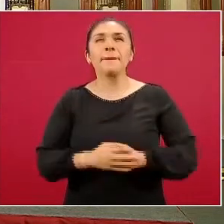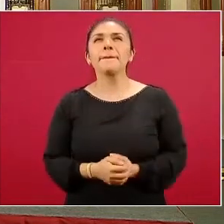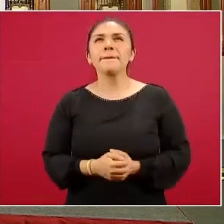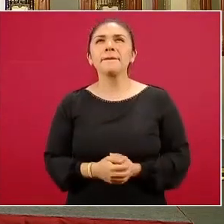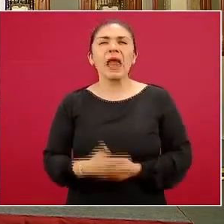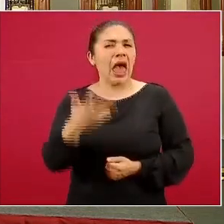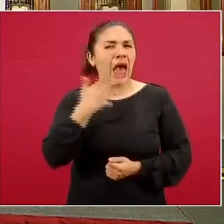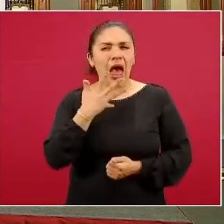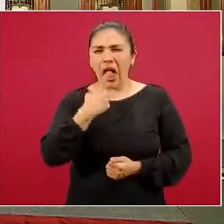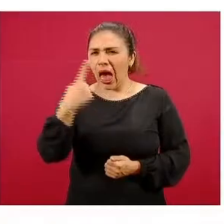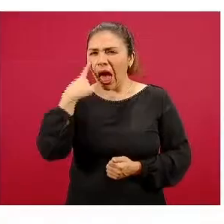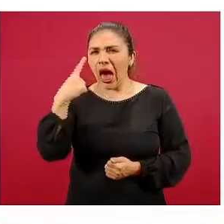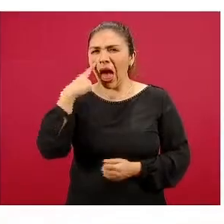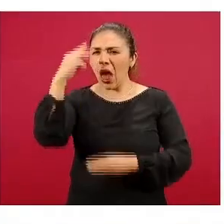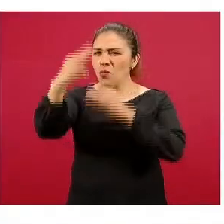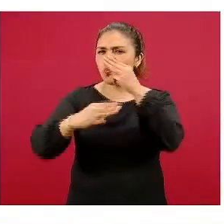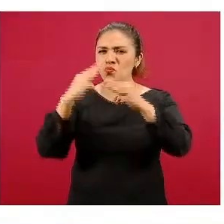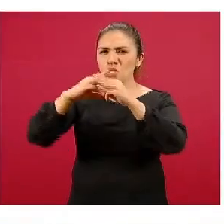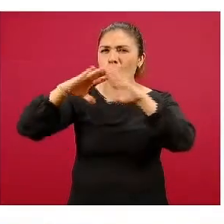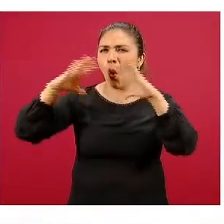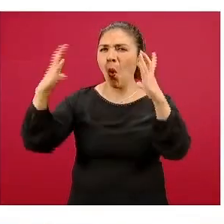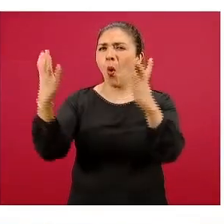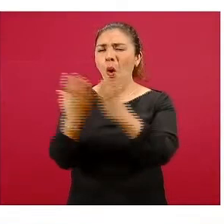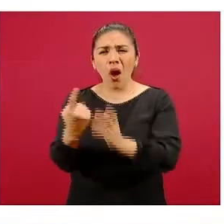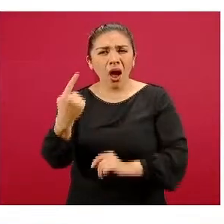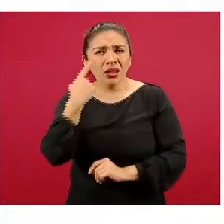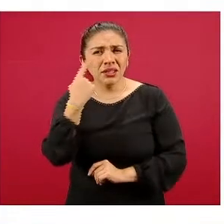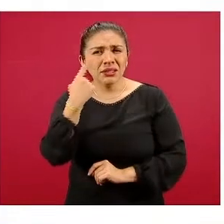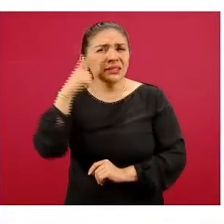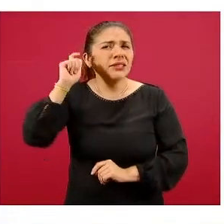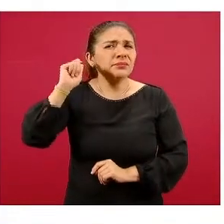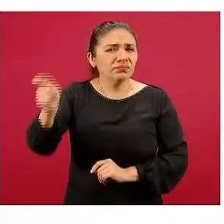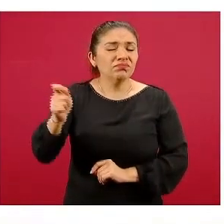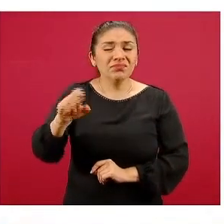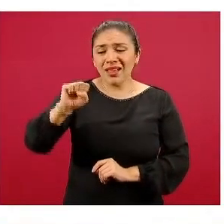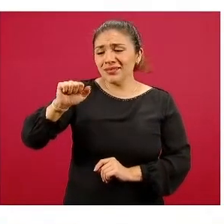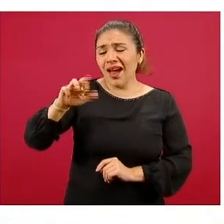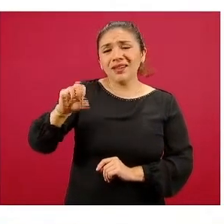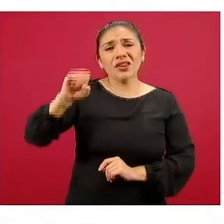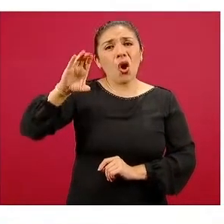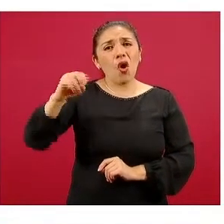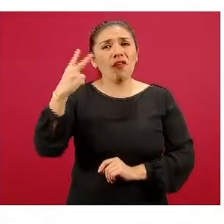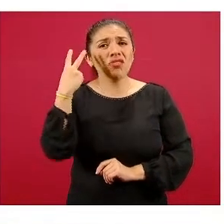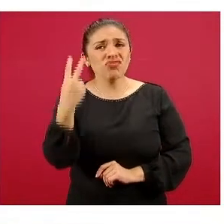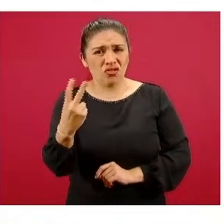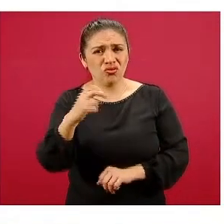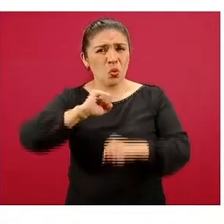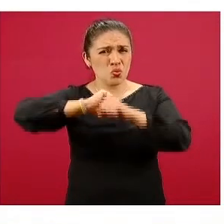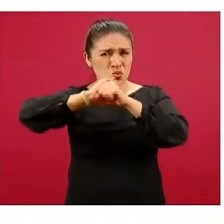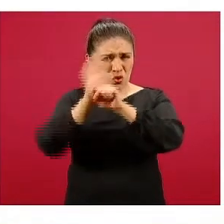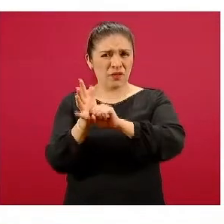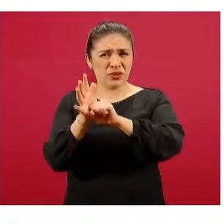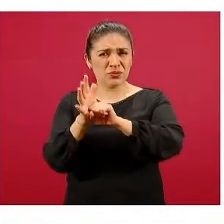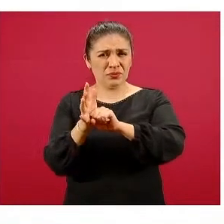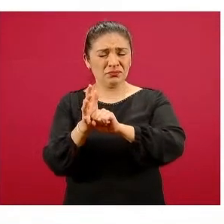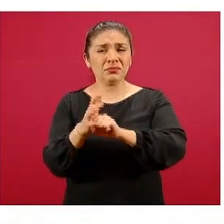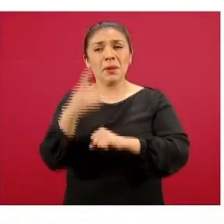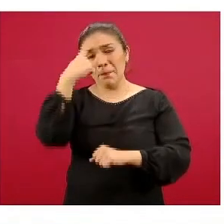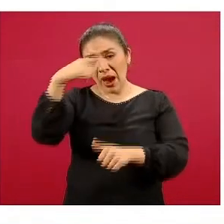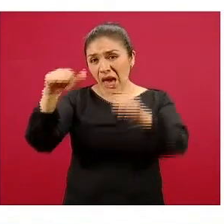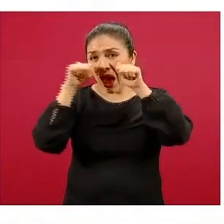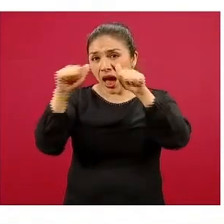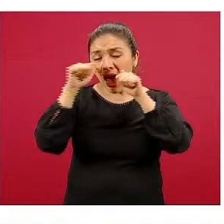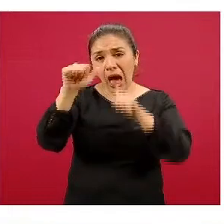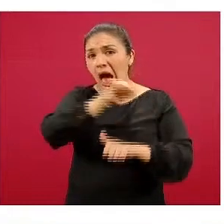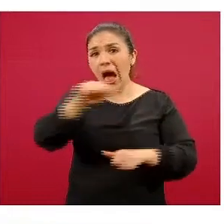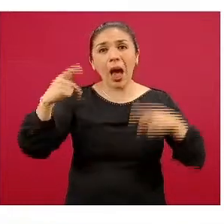impacto mundial que es innegable que tiene SARS-CoV-2, COVID-19 en la atención de